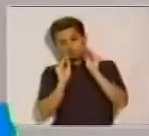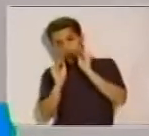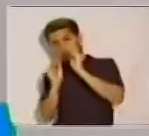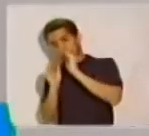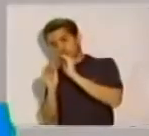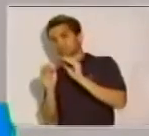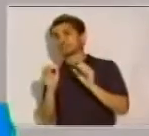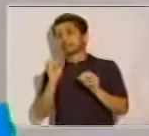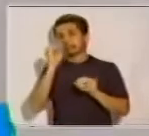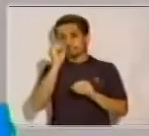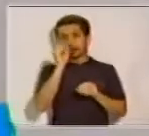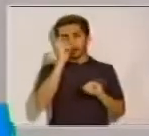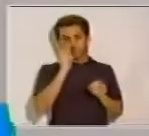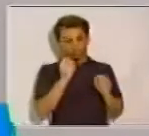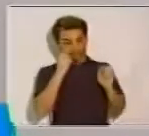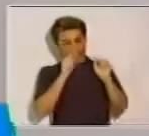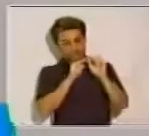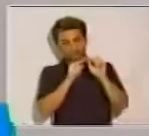el cero con el punto que ya tengo.